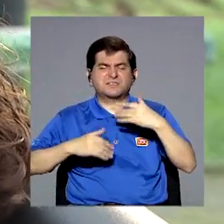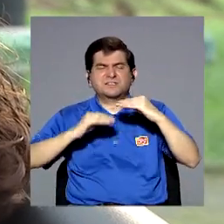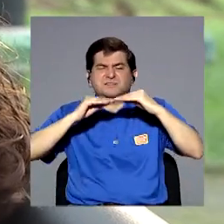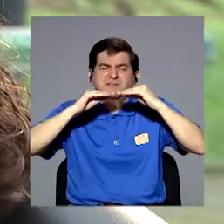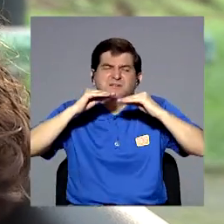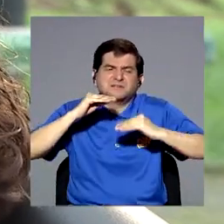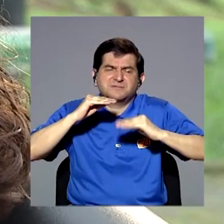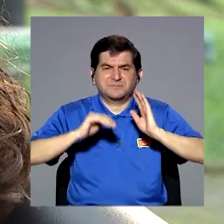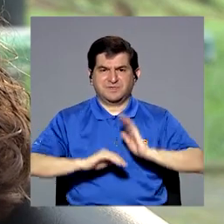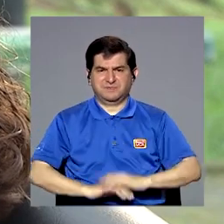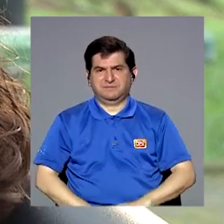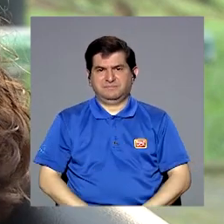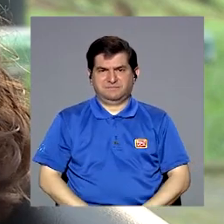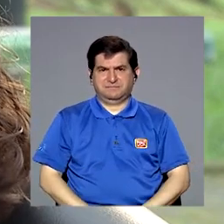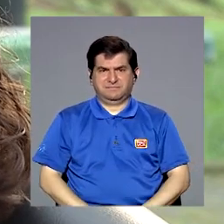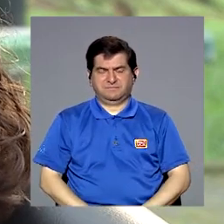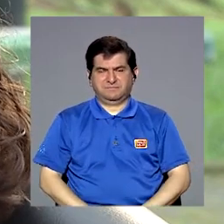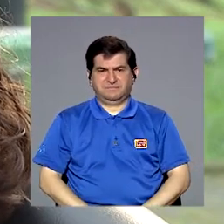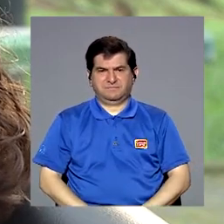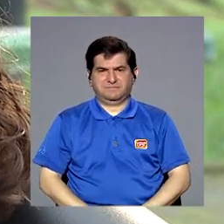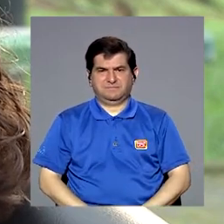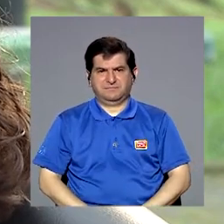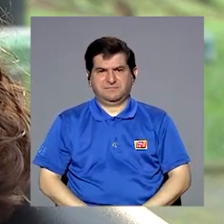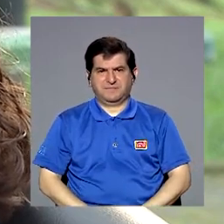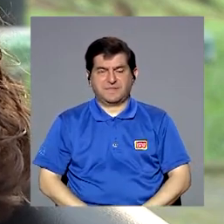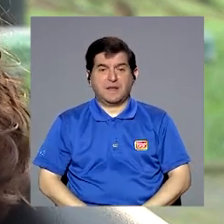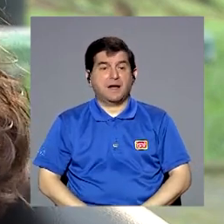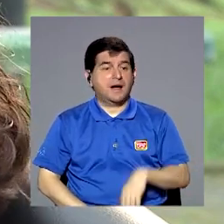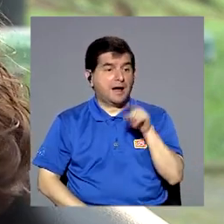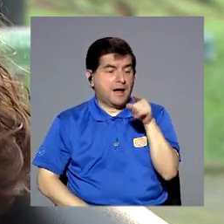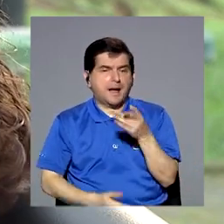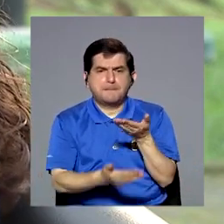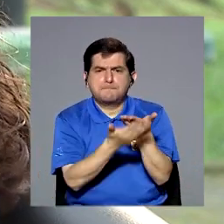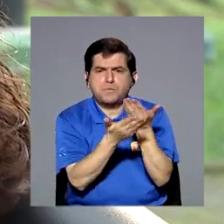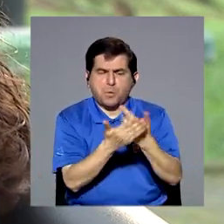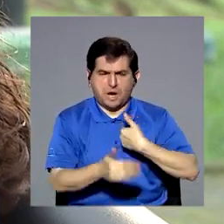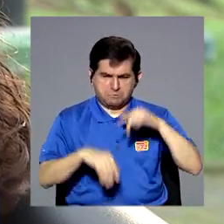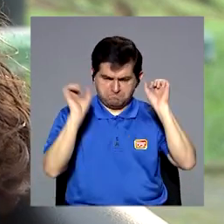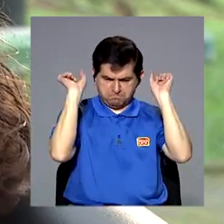menos. Entonces, el ellos poder demostrar